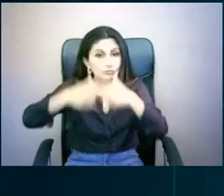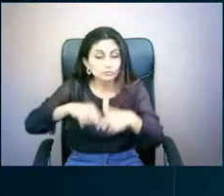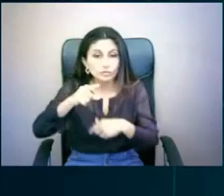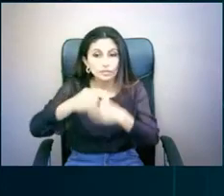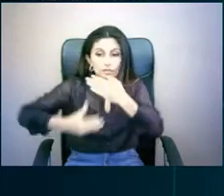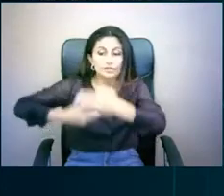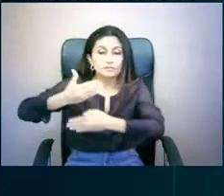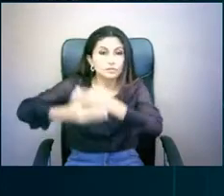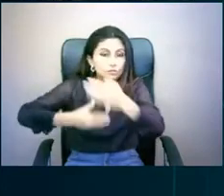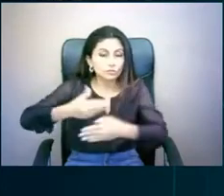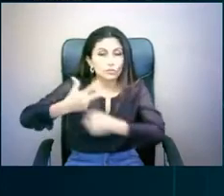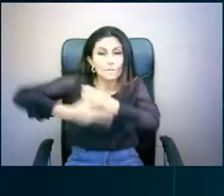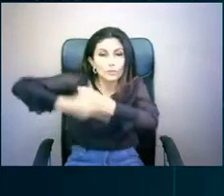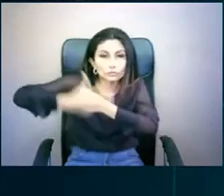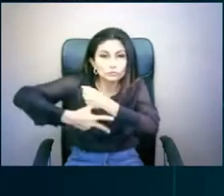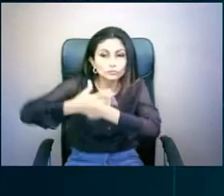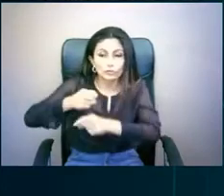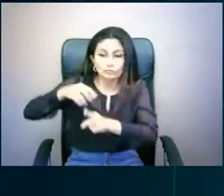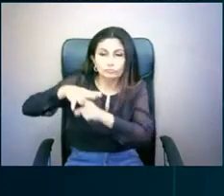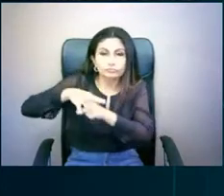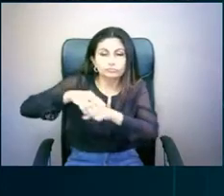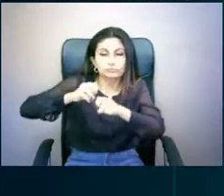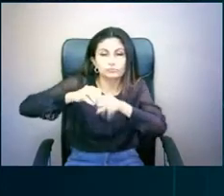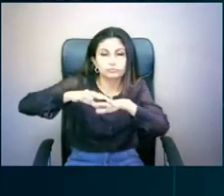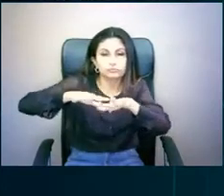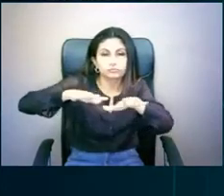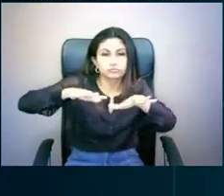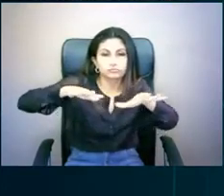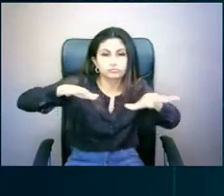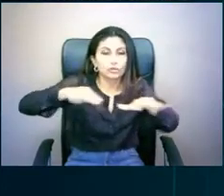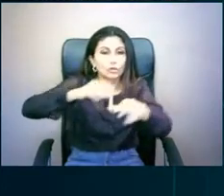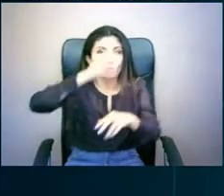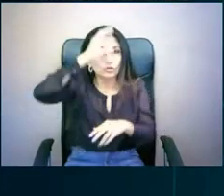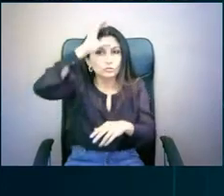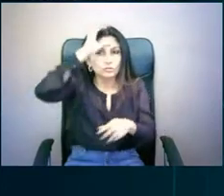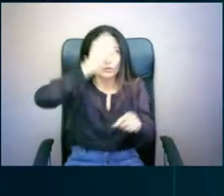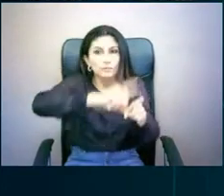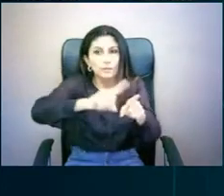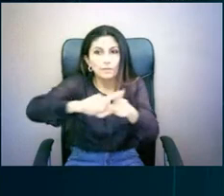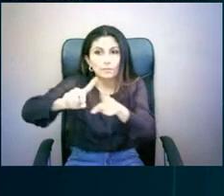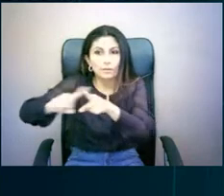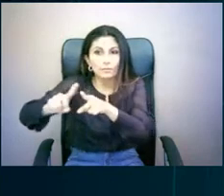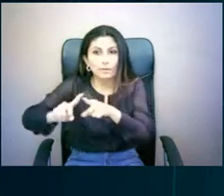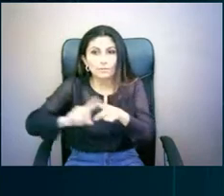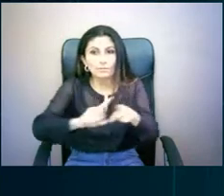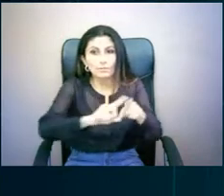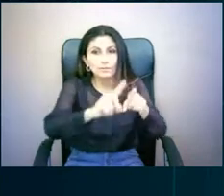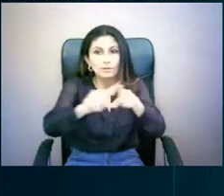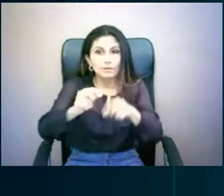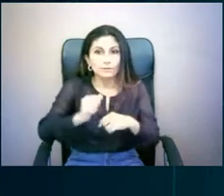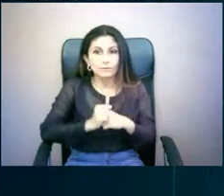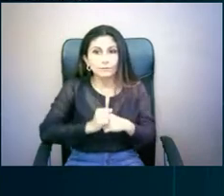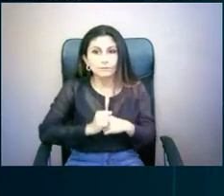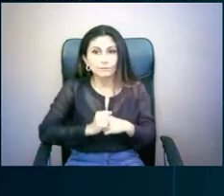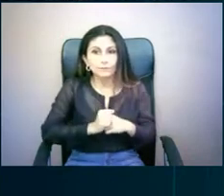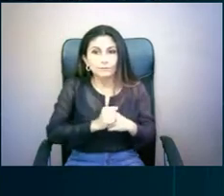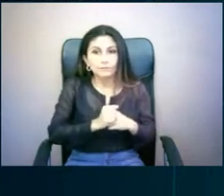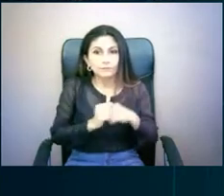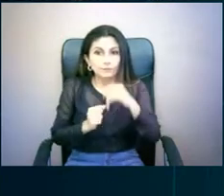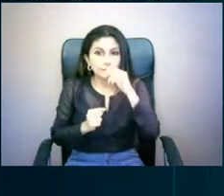desarrollo, hemos visto cómo ha permeado muchas de las áreas de conocimiento y la gestión de proyectos no ha sido ajena a toda esta